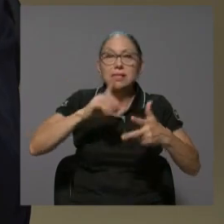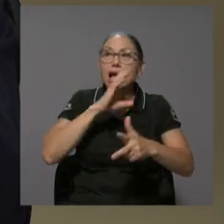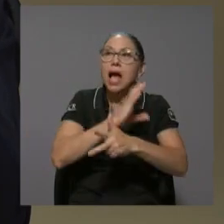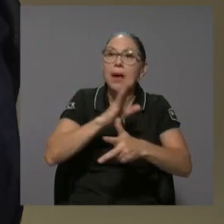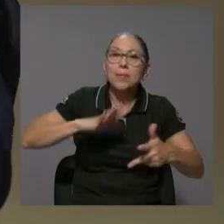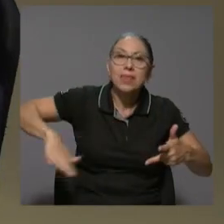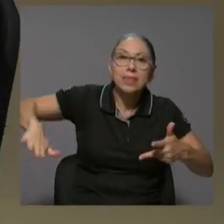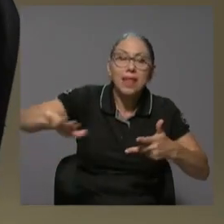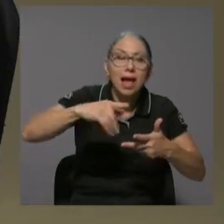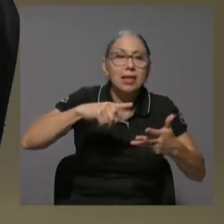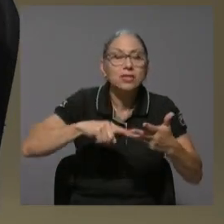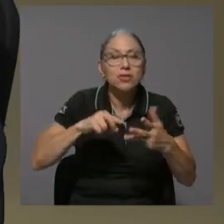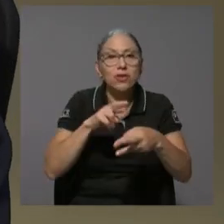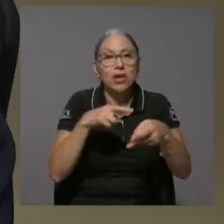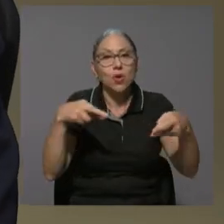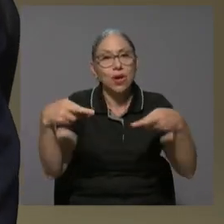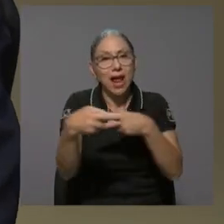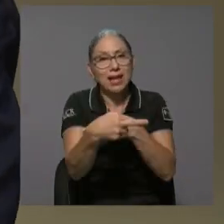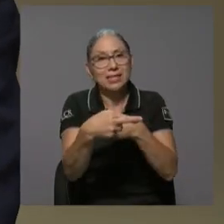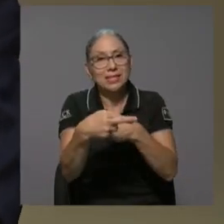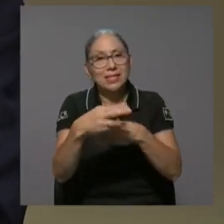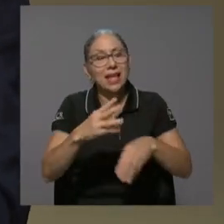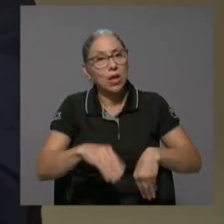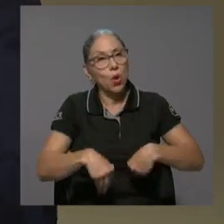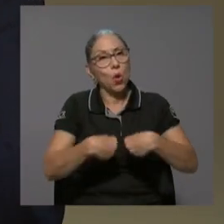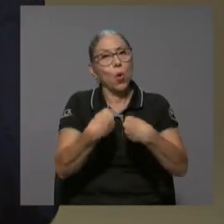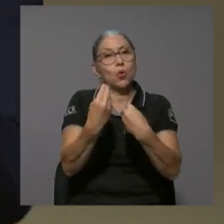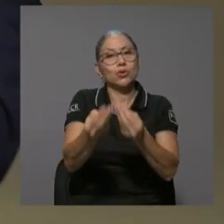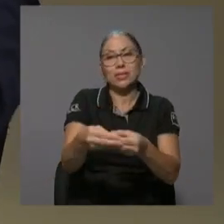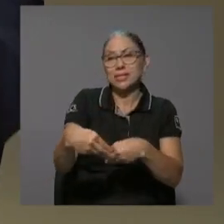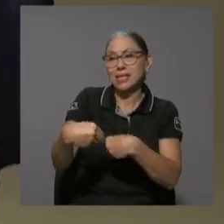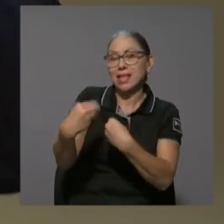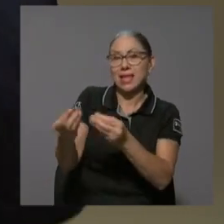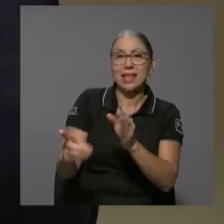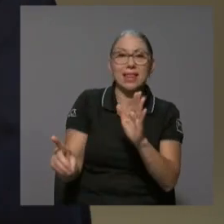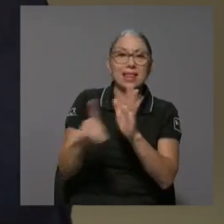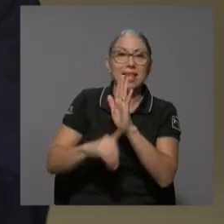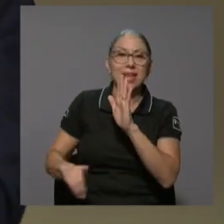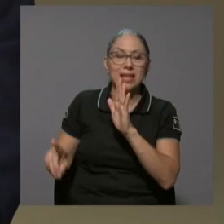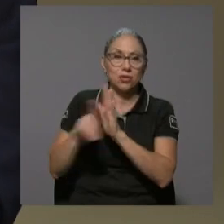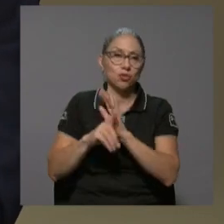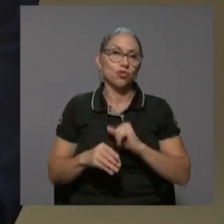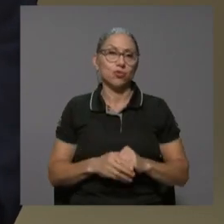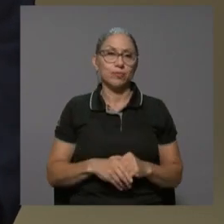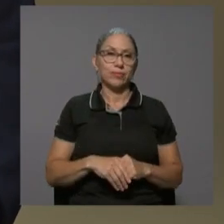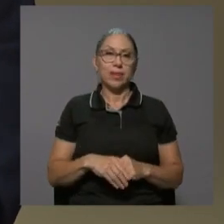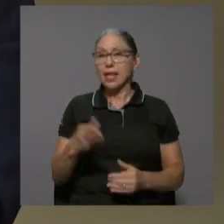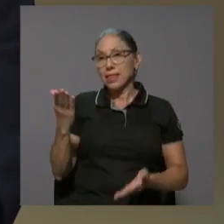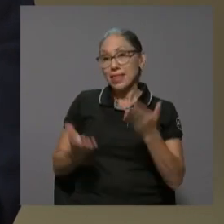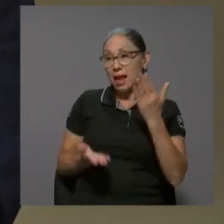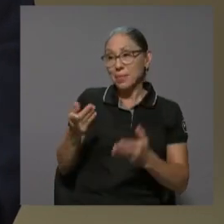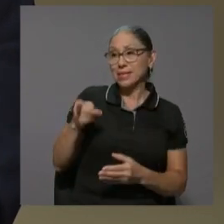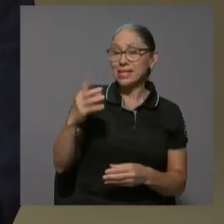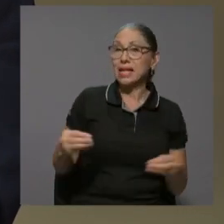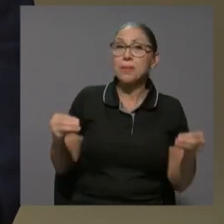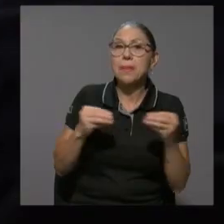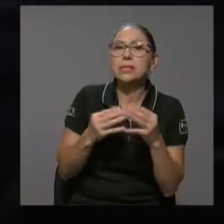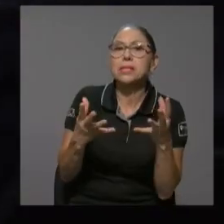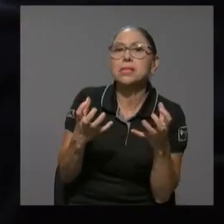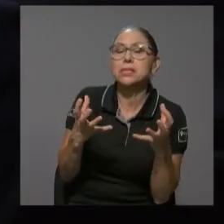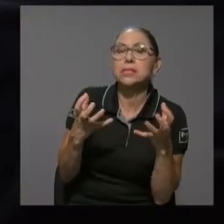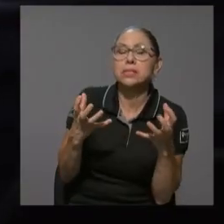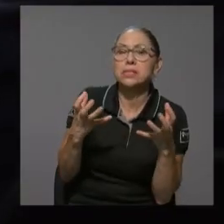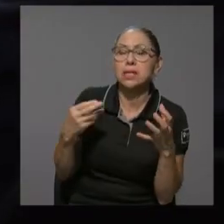etcétera, o sea, de conceder derechos, tal vez ha sido el más ambicioso en toda la historia de América Latina,